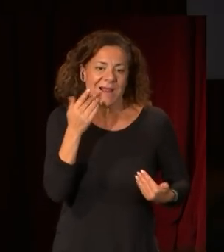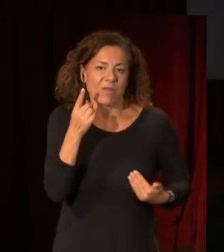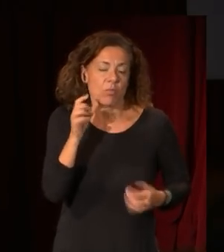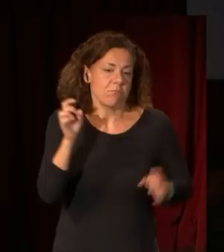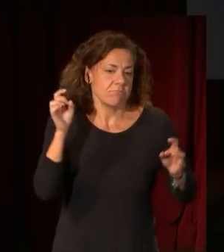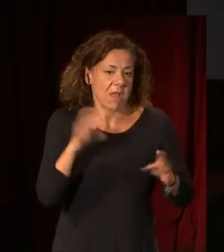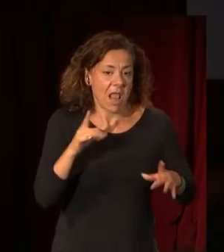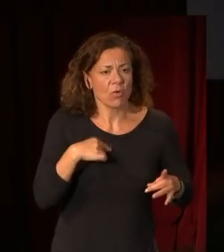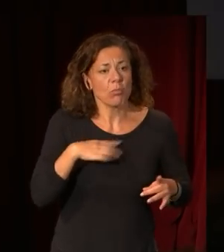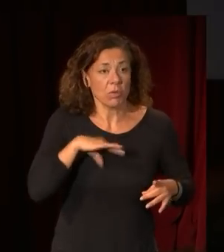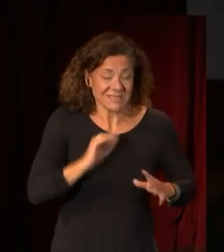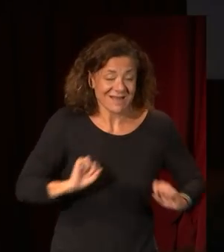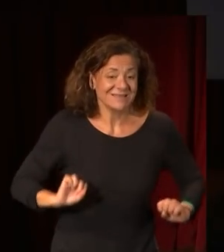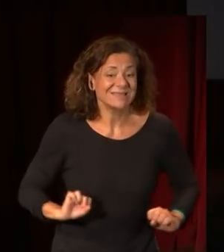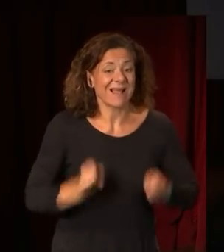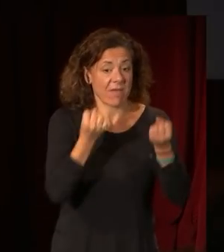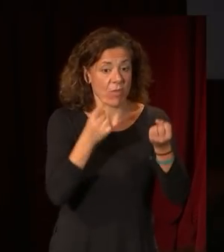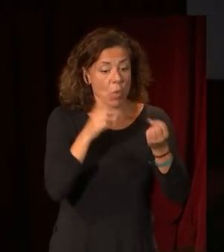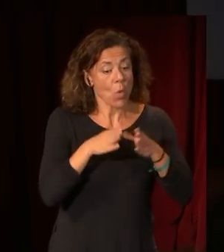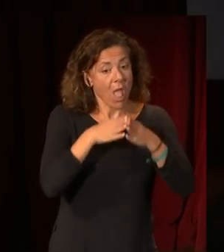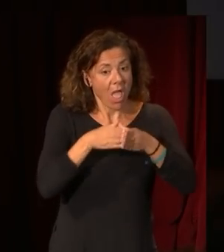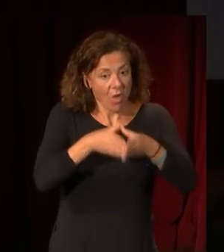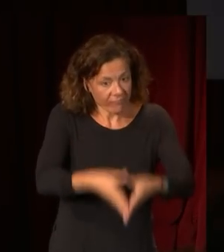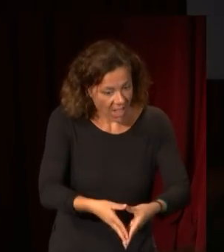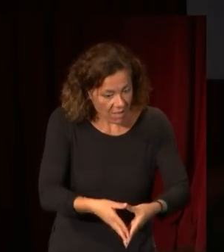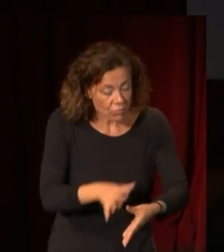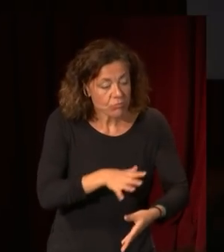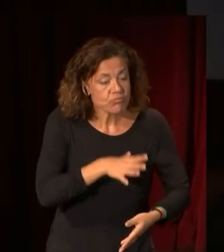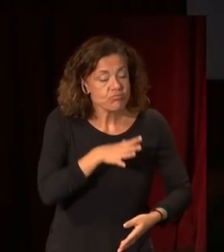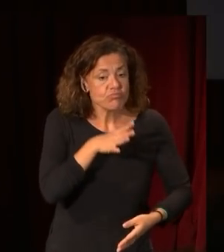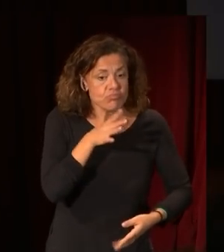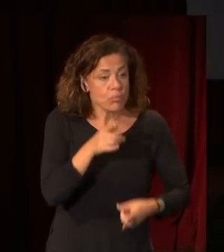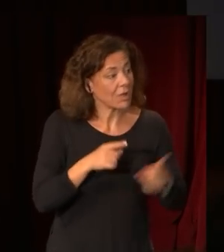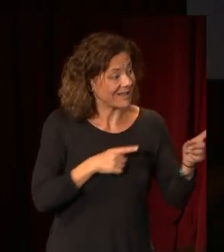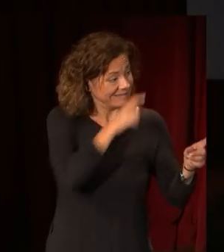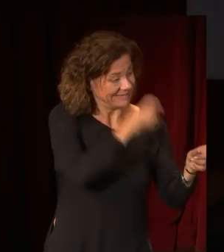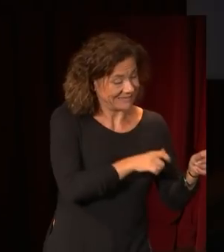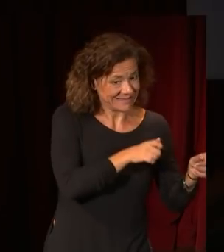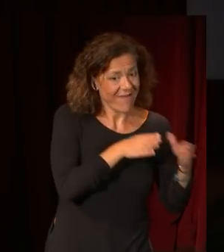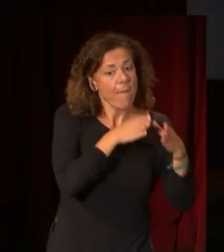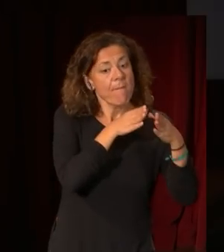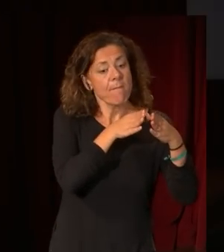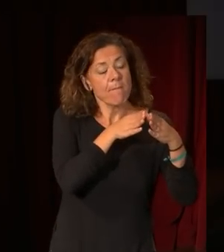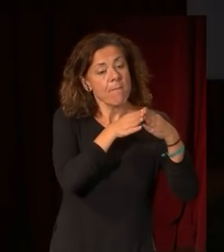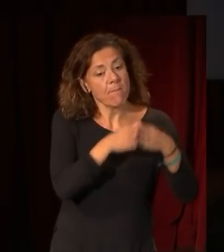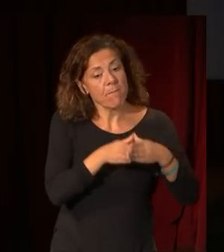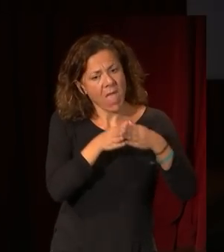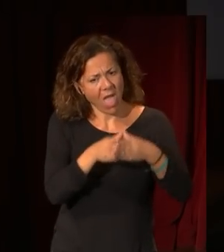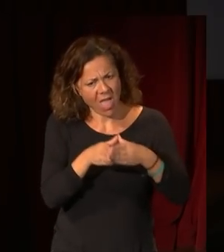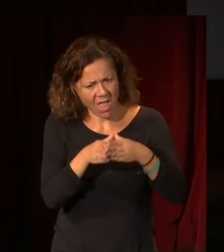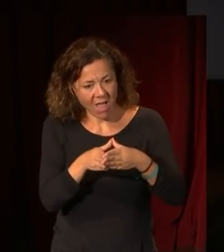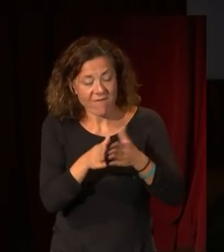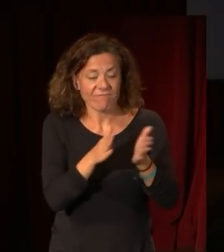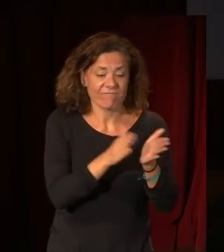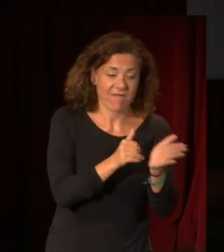caso seguramente a la salvación de un naufragio porque a francesco la que haya viajó habitualmente entre